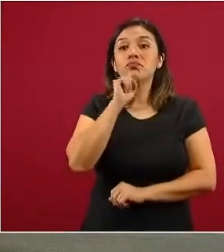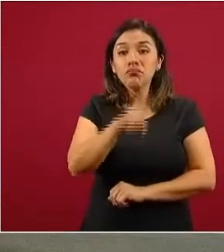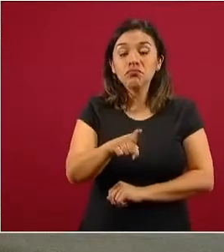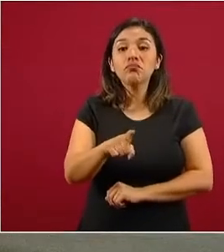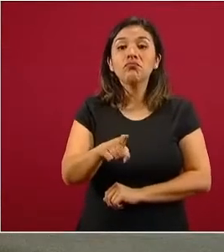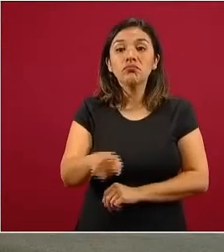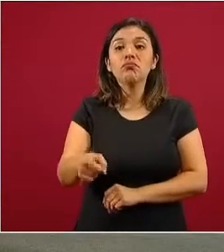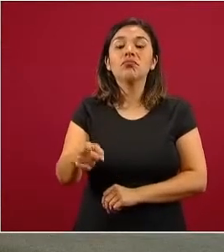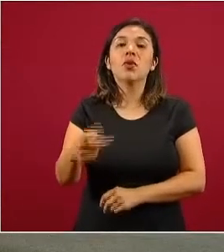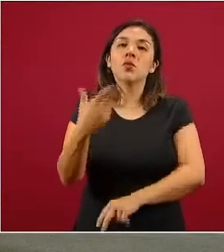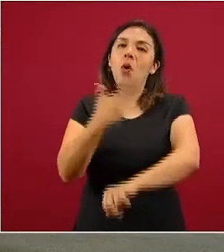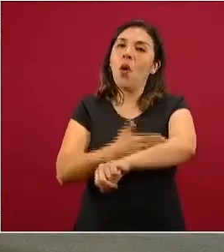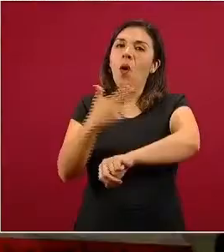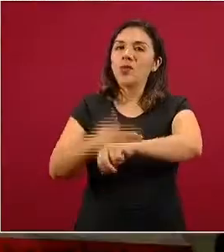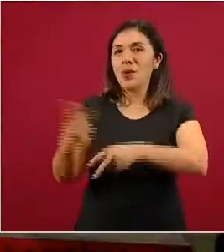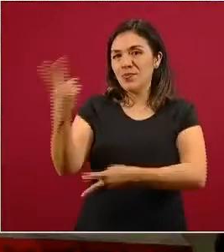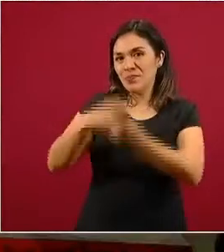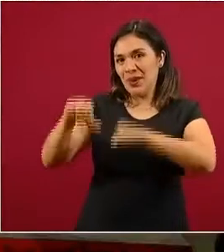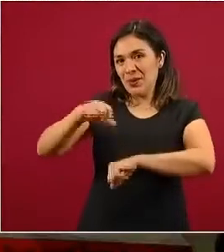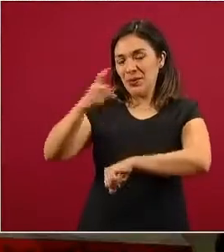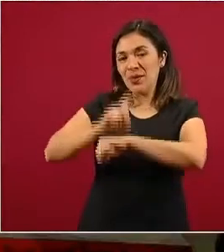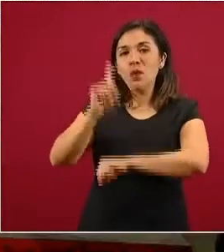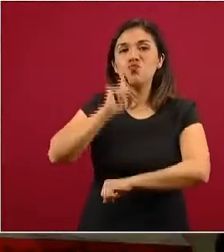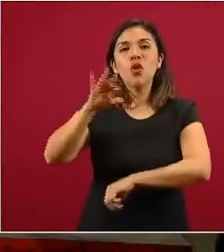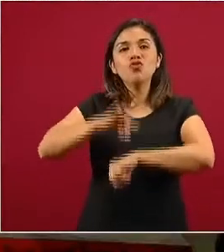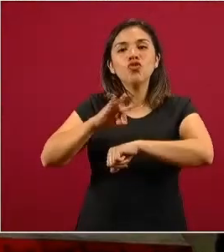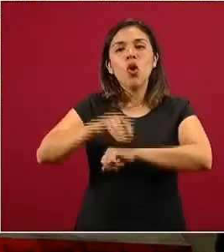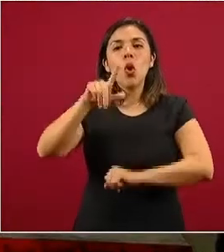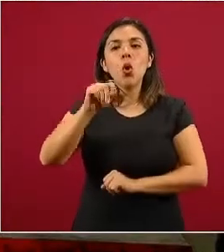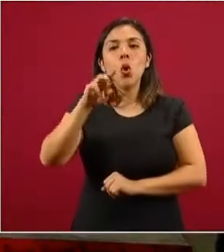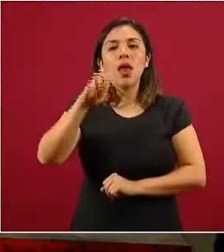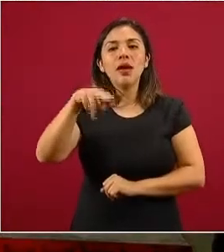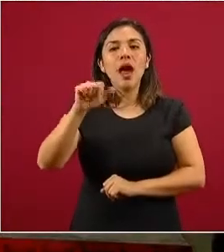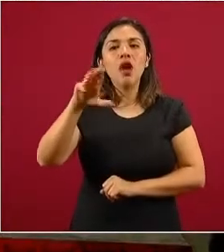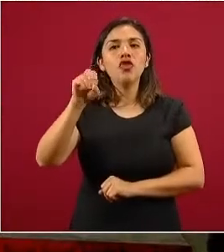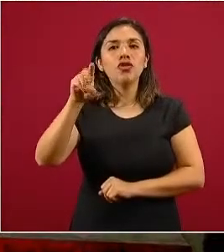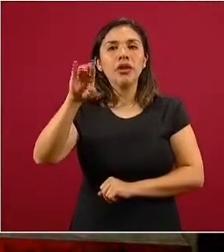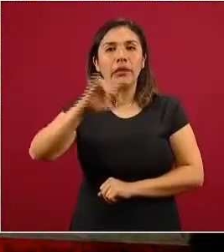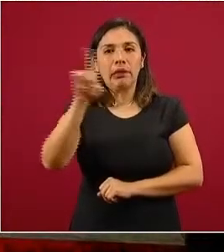el placer y el honor que nos acompañe también la doctora Lorena Rodríguez Bores,